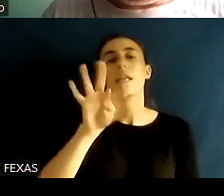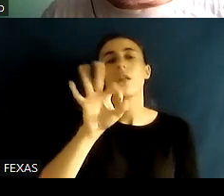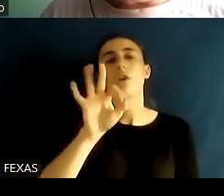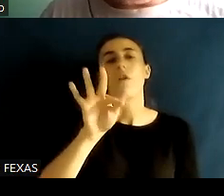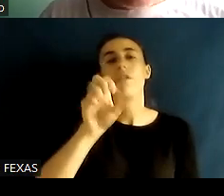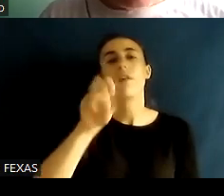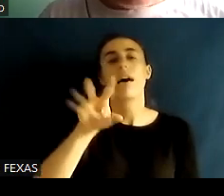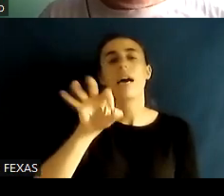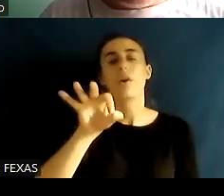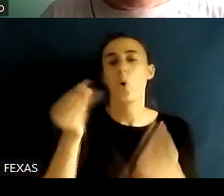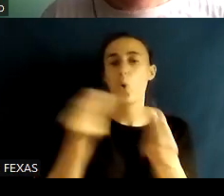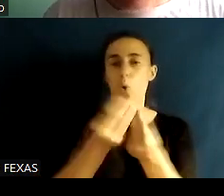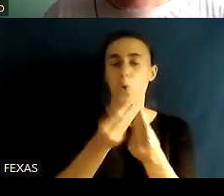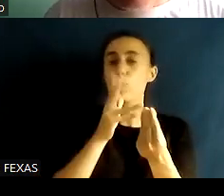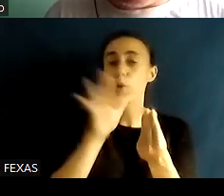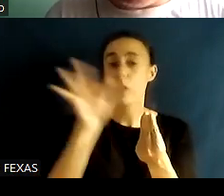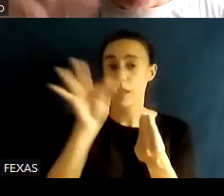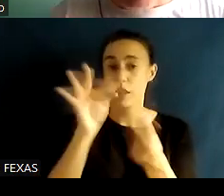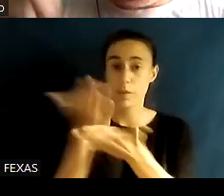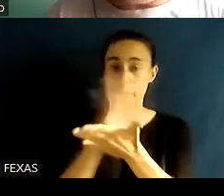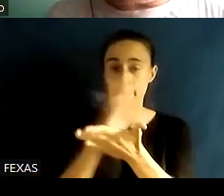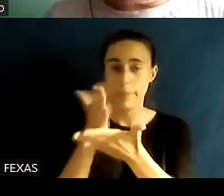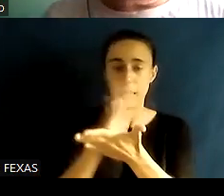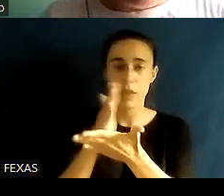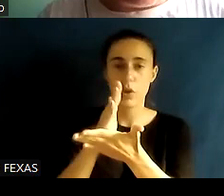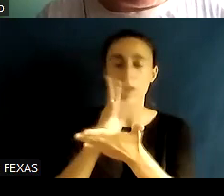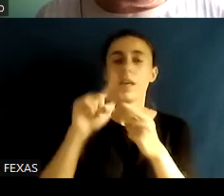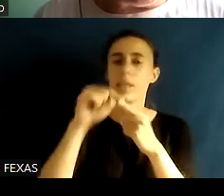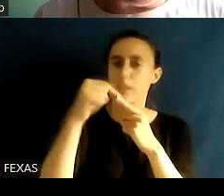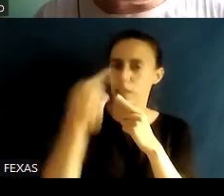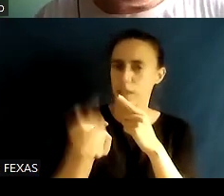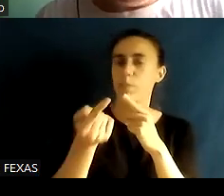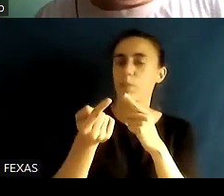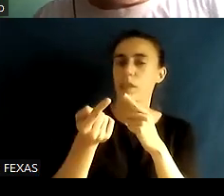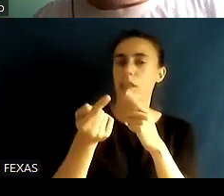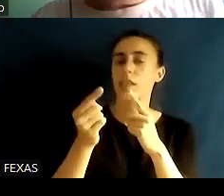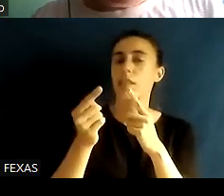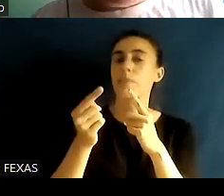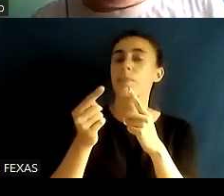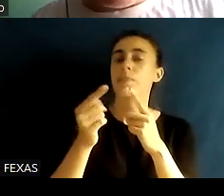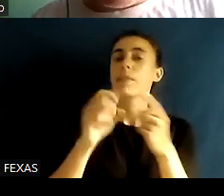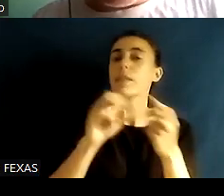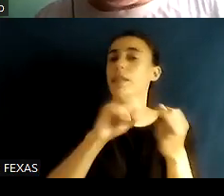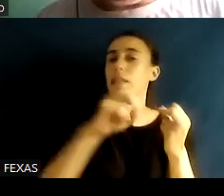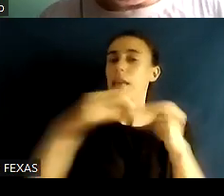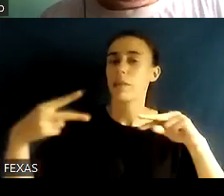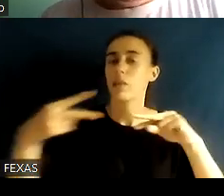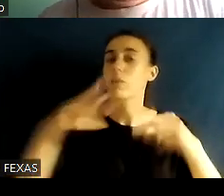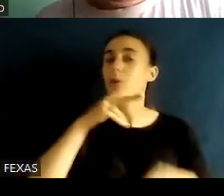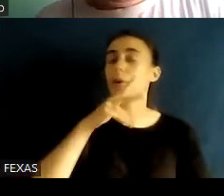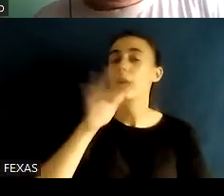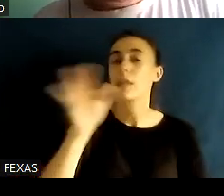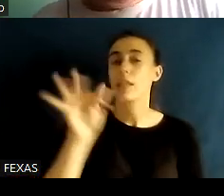los mediadores en la transmisión que veremos después, que recordaremos después, en la transformación entre triptófano,